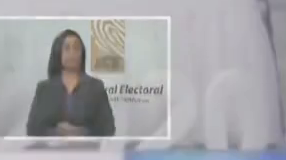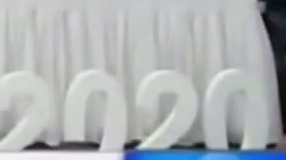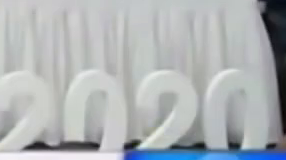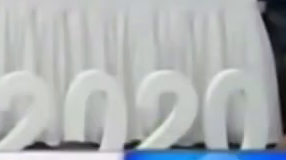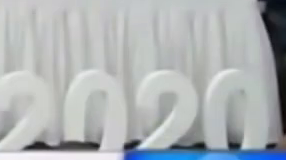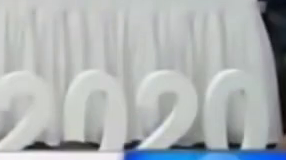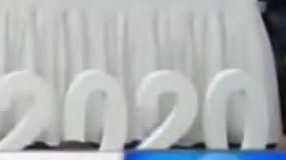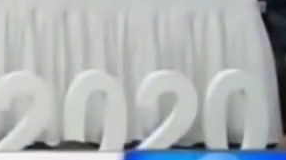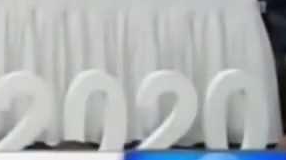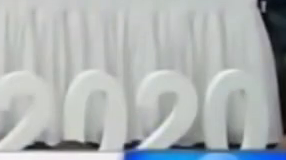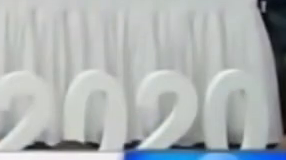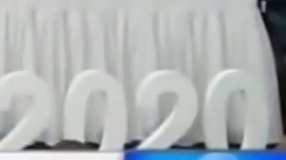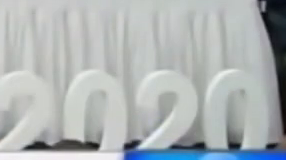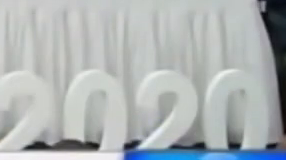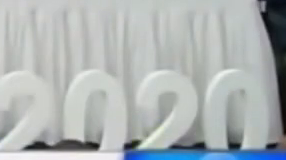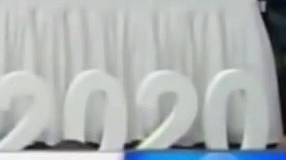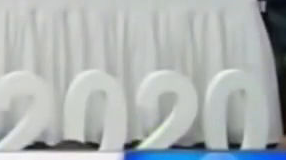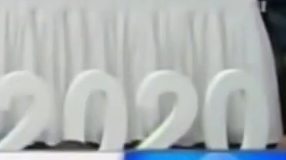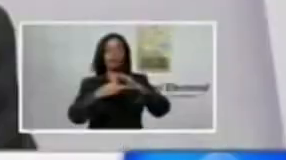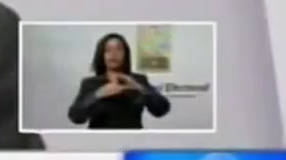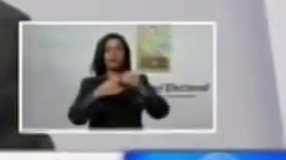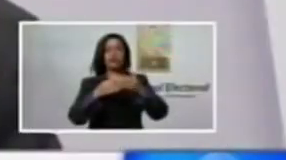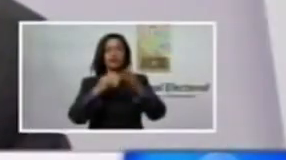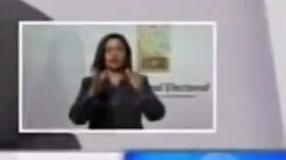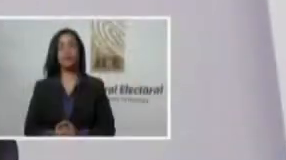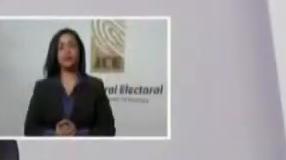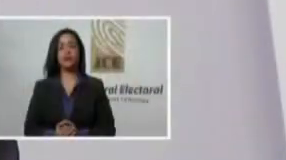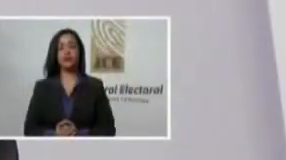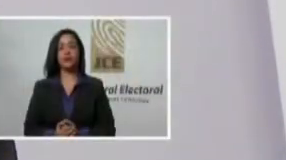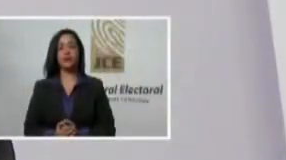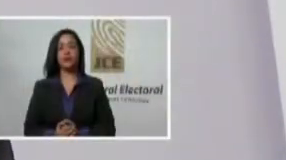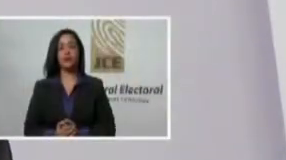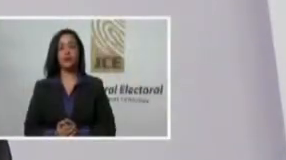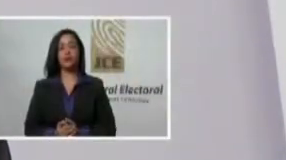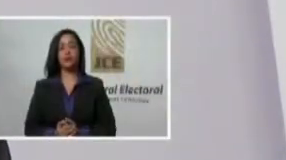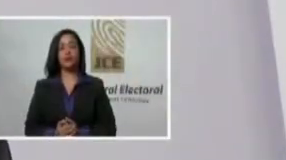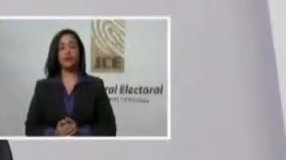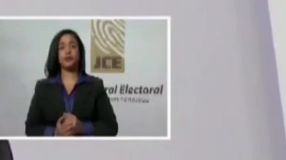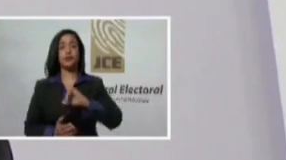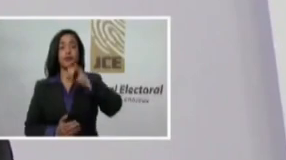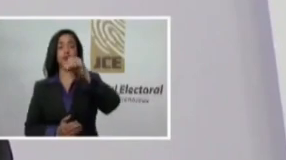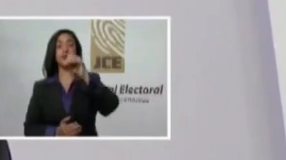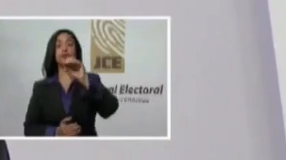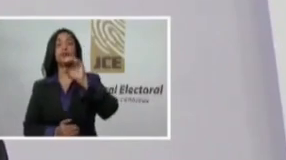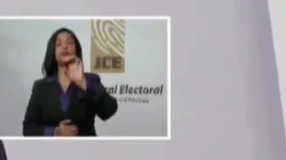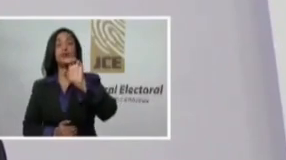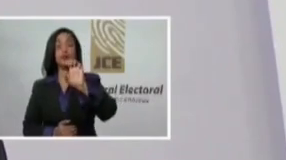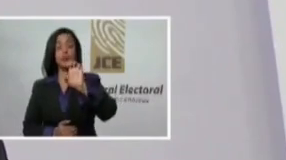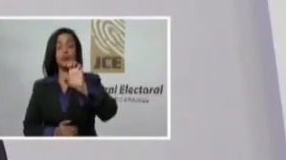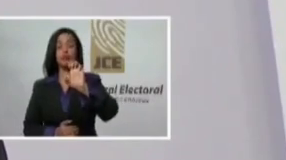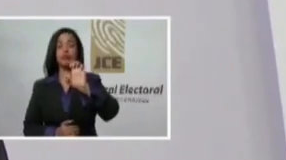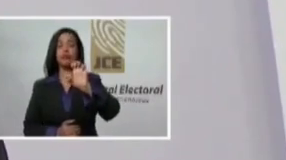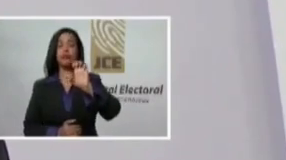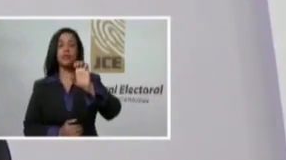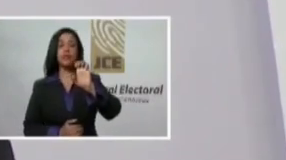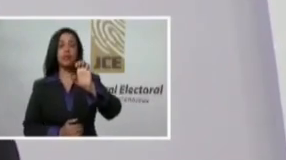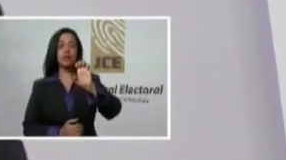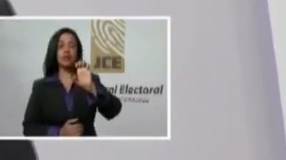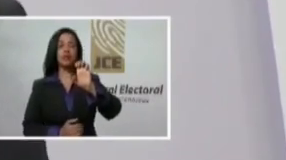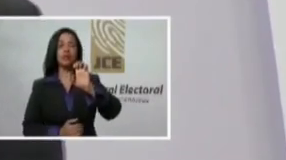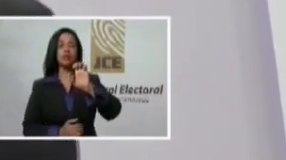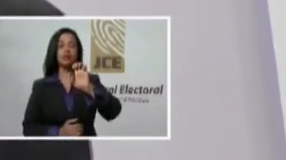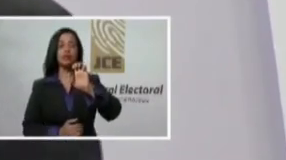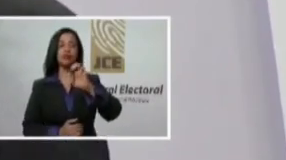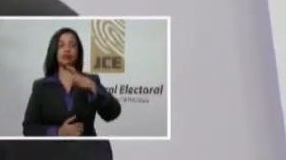Muy buenas noches. Ordinarias generales celebradas en el día de hoy. La Junta Central Electoral desea,